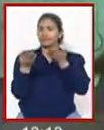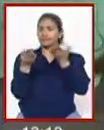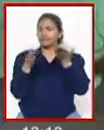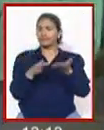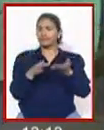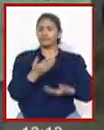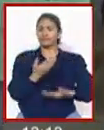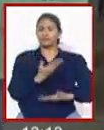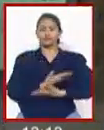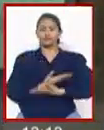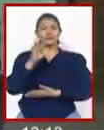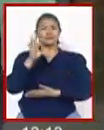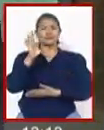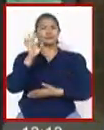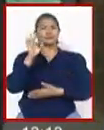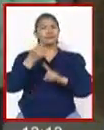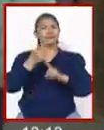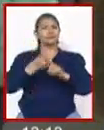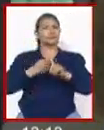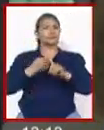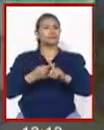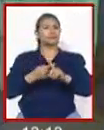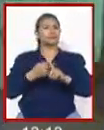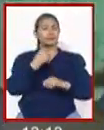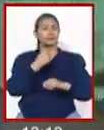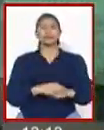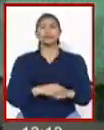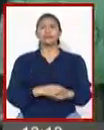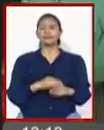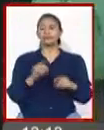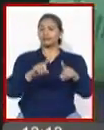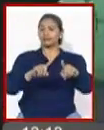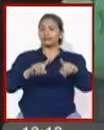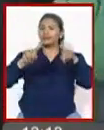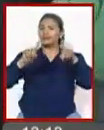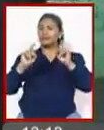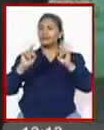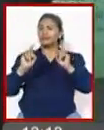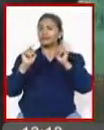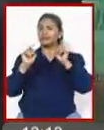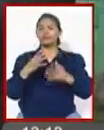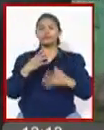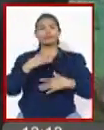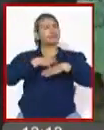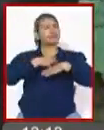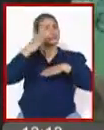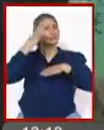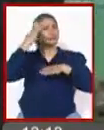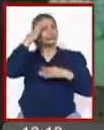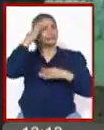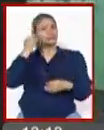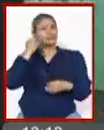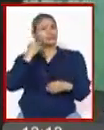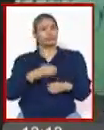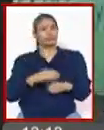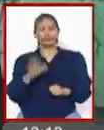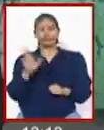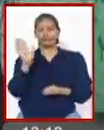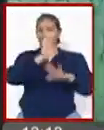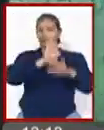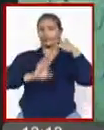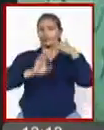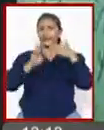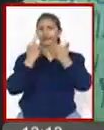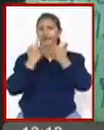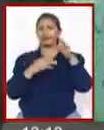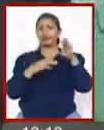una bebé de 9 meses. Para esto nos vamos a consultar a las personas que están reclamando y por supuesto están preocupados por la situación